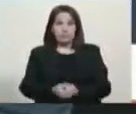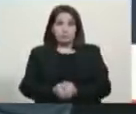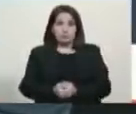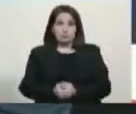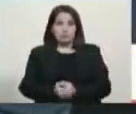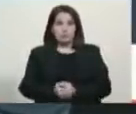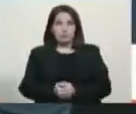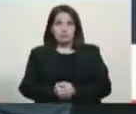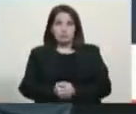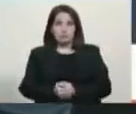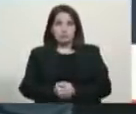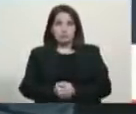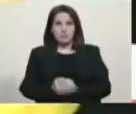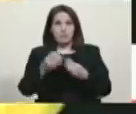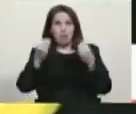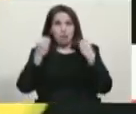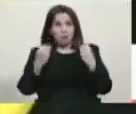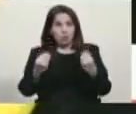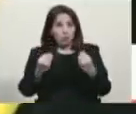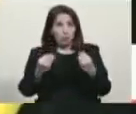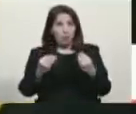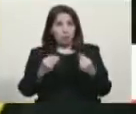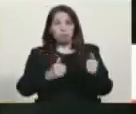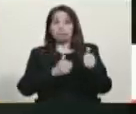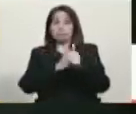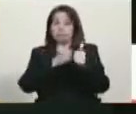No interino, encargado. Fui